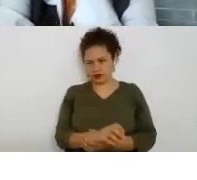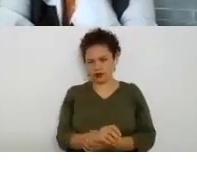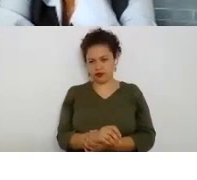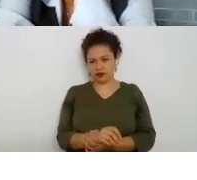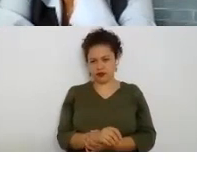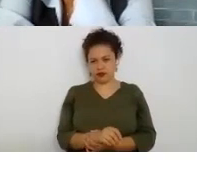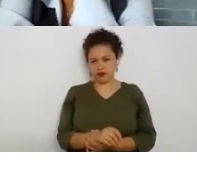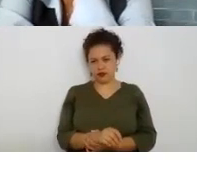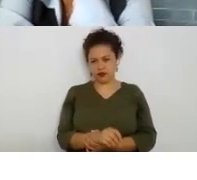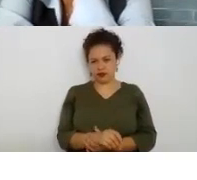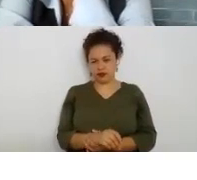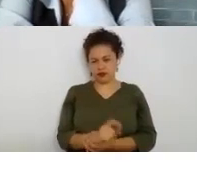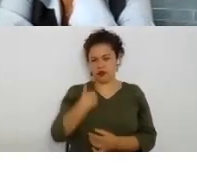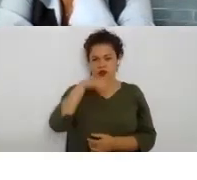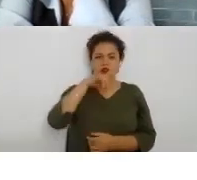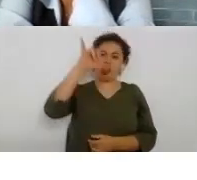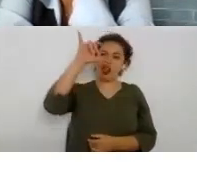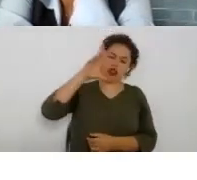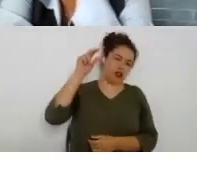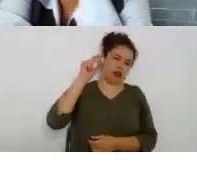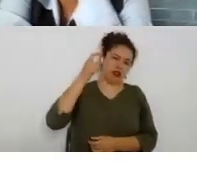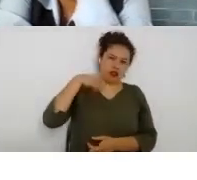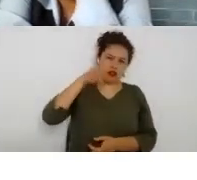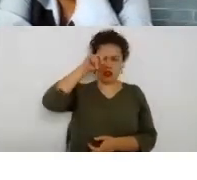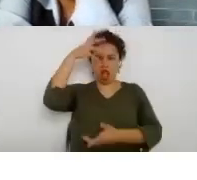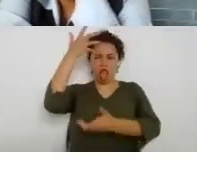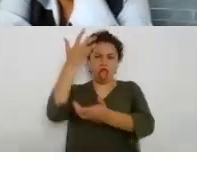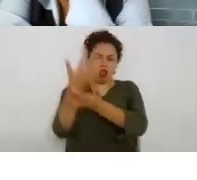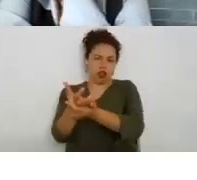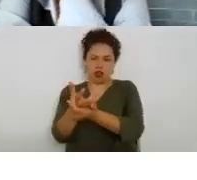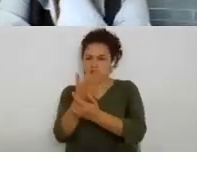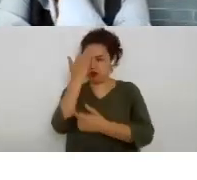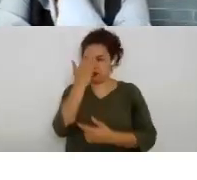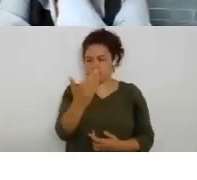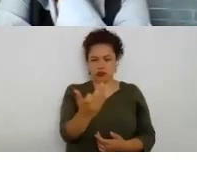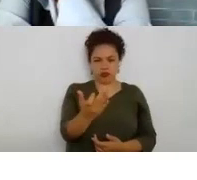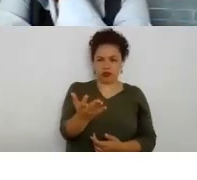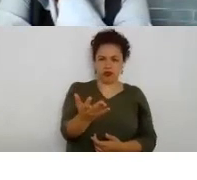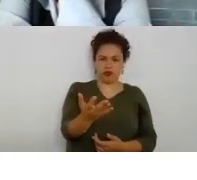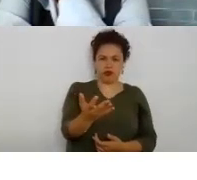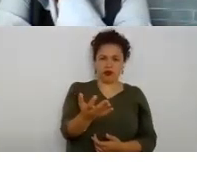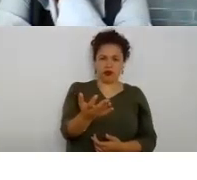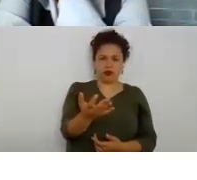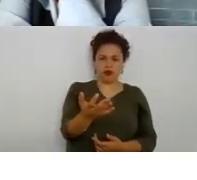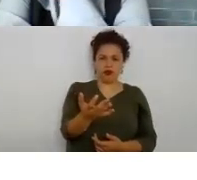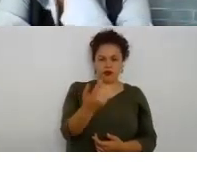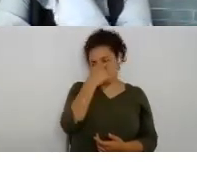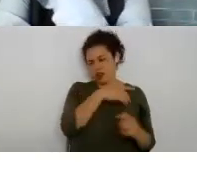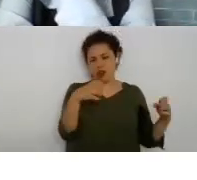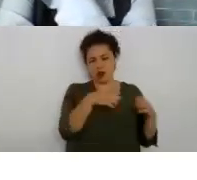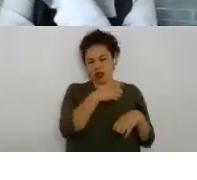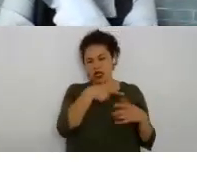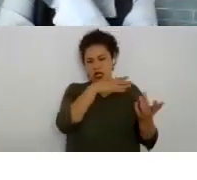obviamente, pues yo no pude tomar agua ni estuve inconsciente un rato y finalmente tuve que parar en urgencias, en terapia